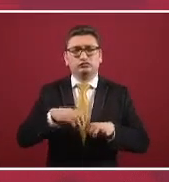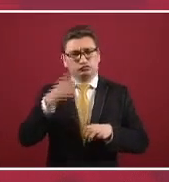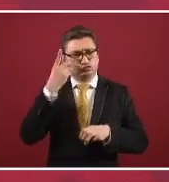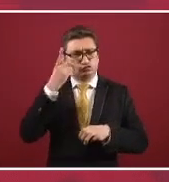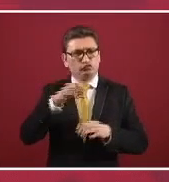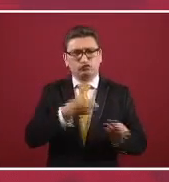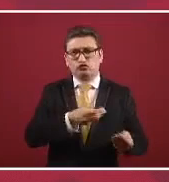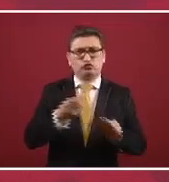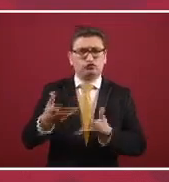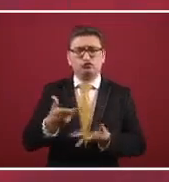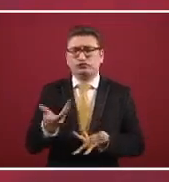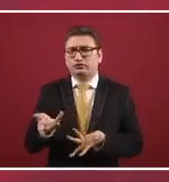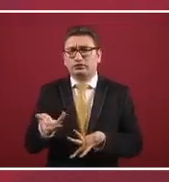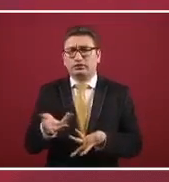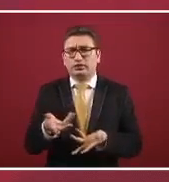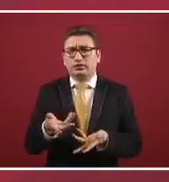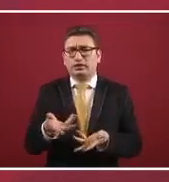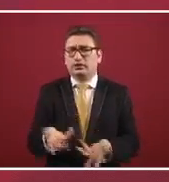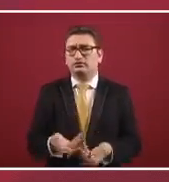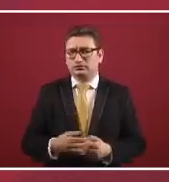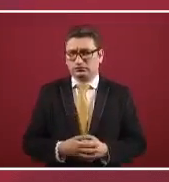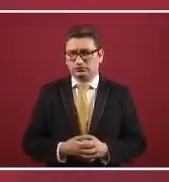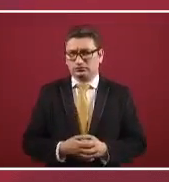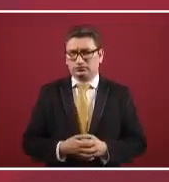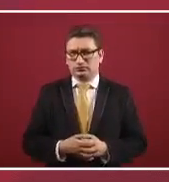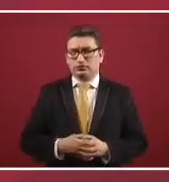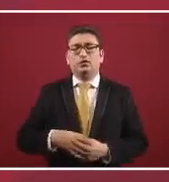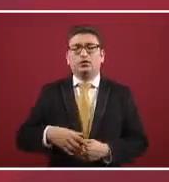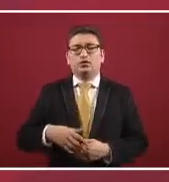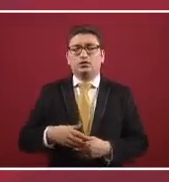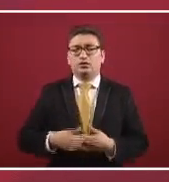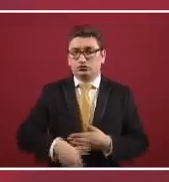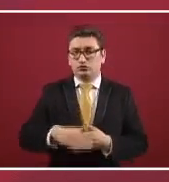Entonces, ya esa política no va a continuar